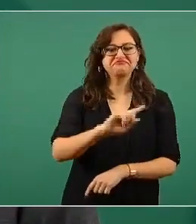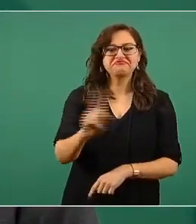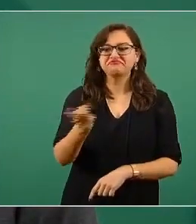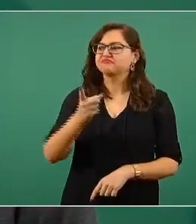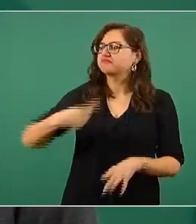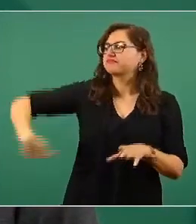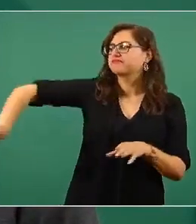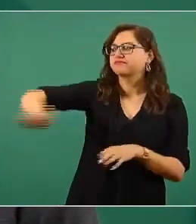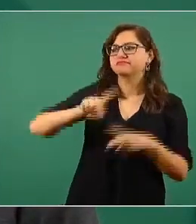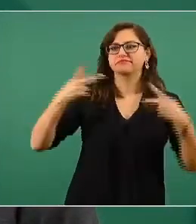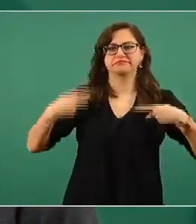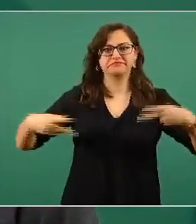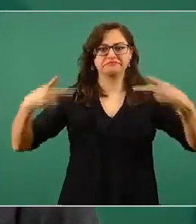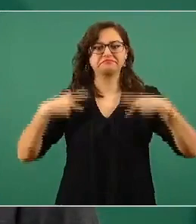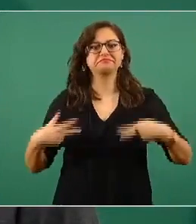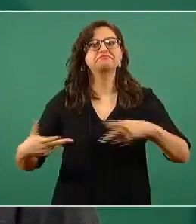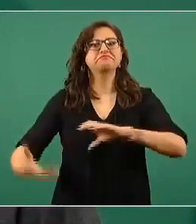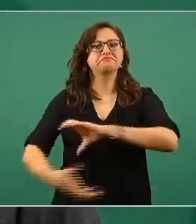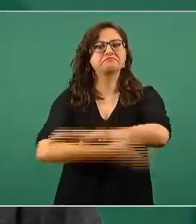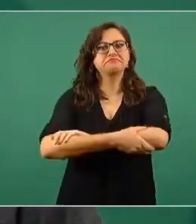nos respaldó,